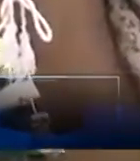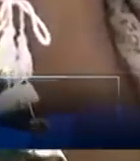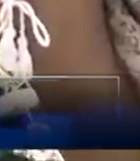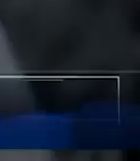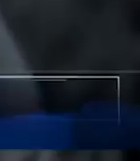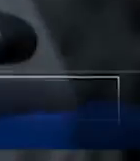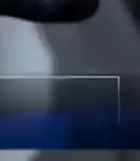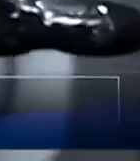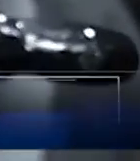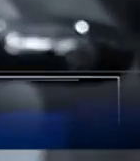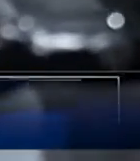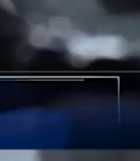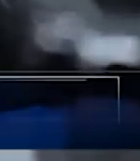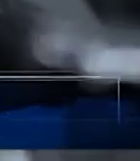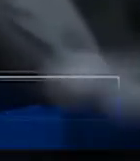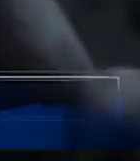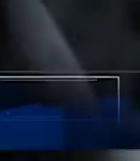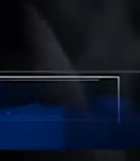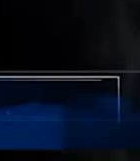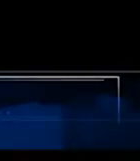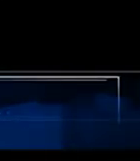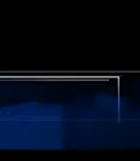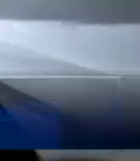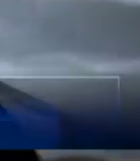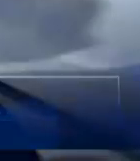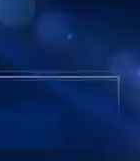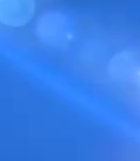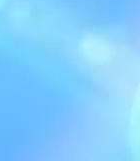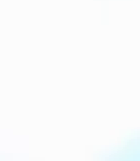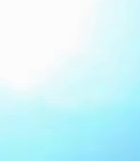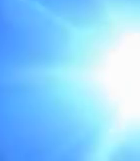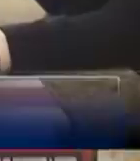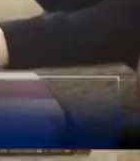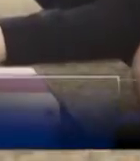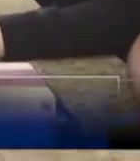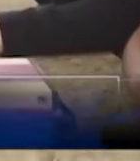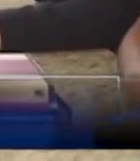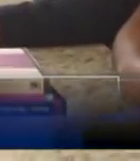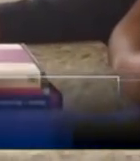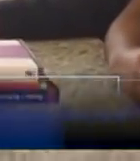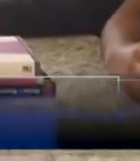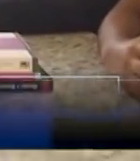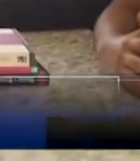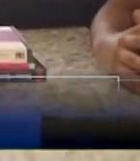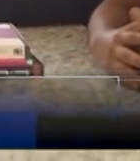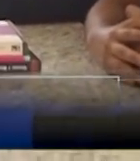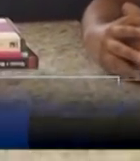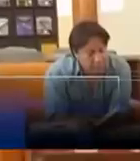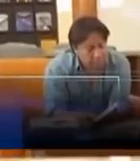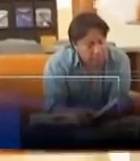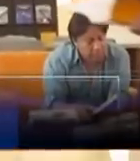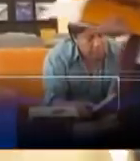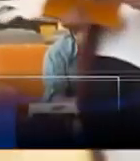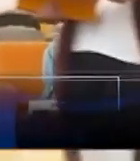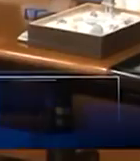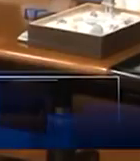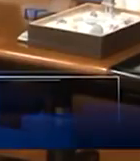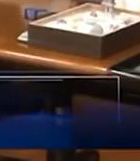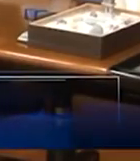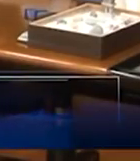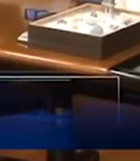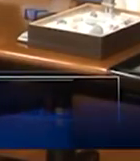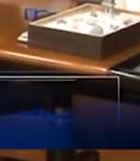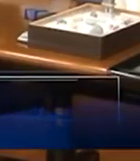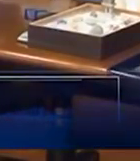Procuraduría General del Estado llevará el caso Chevron a la pantalla grande. La continuidad de la revolución del conocimiento es uno de